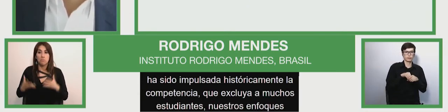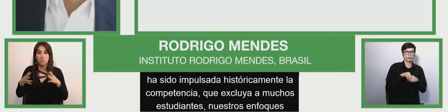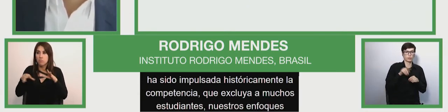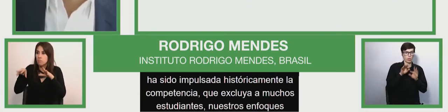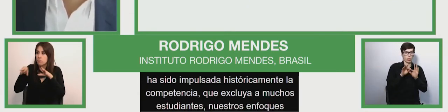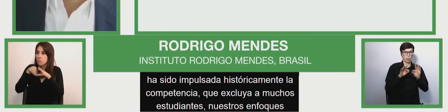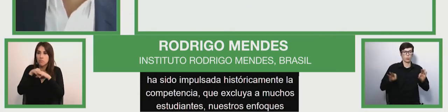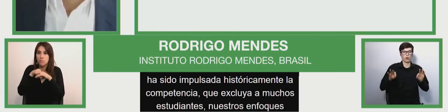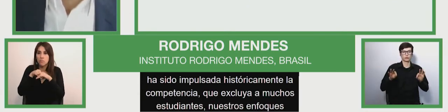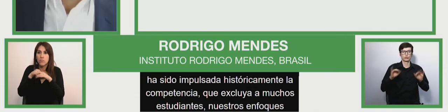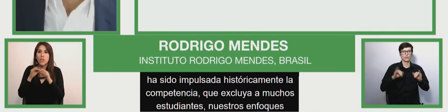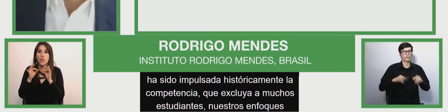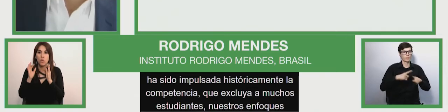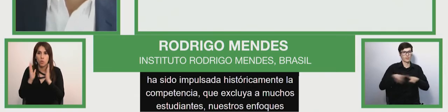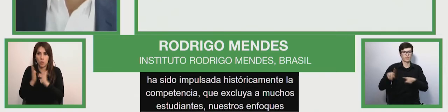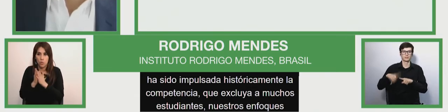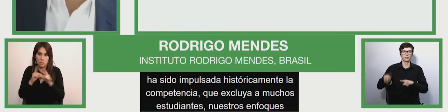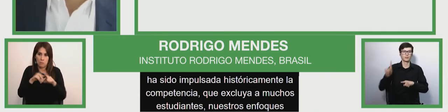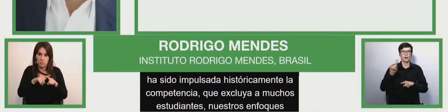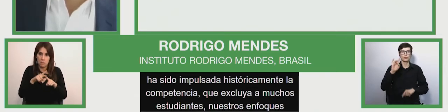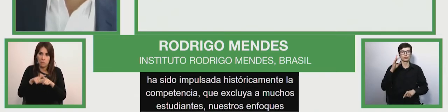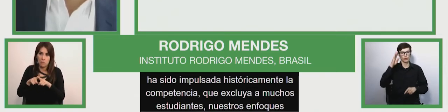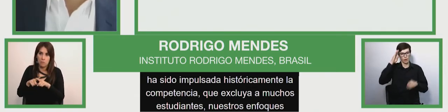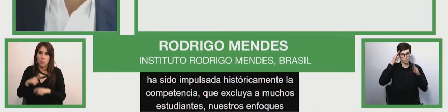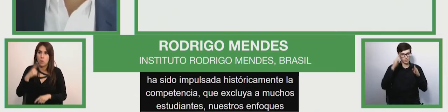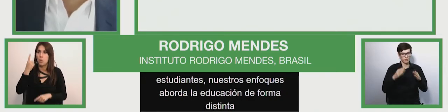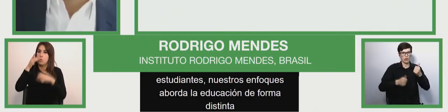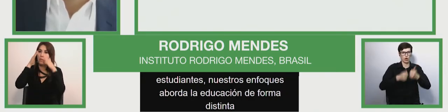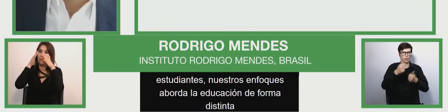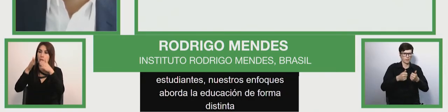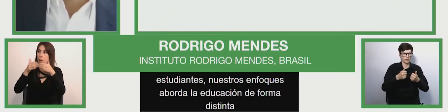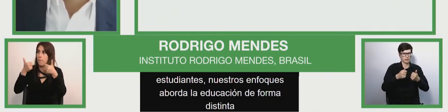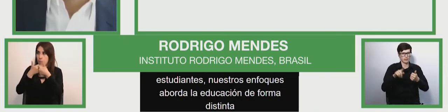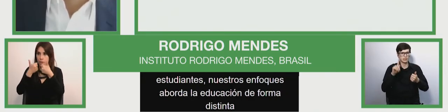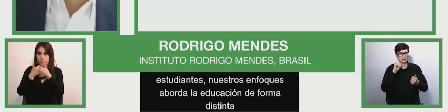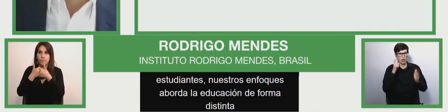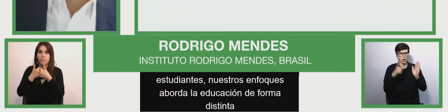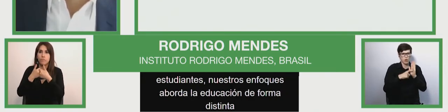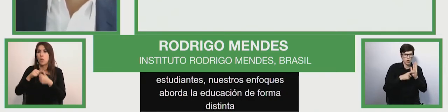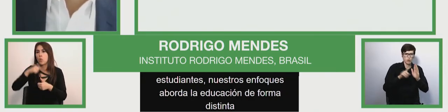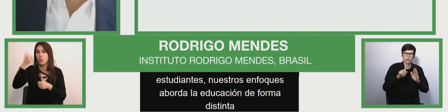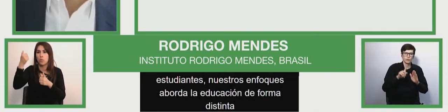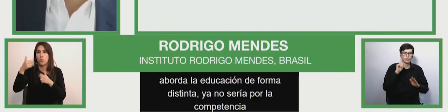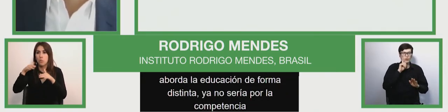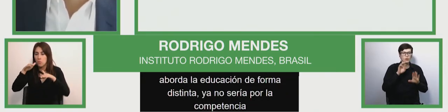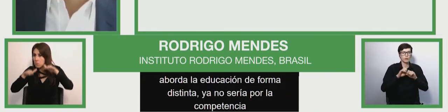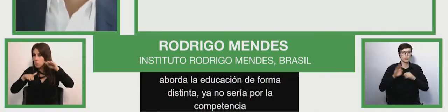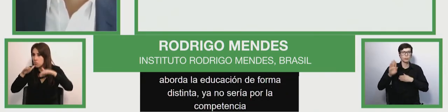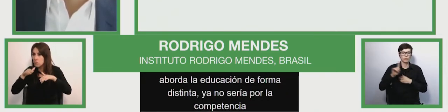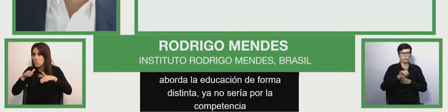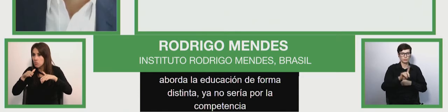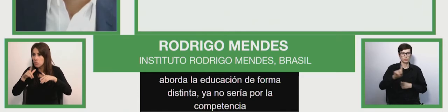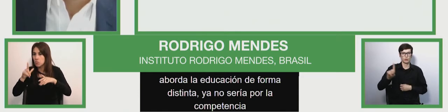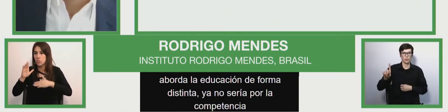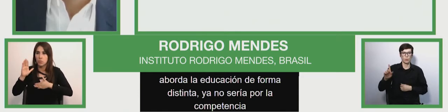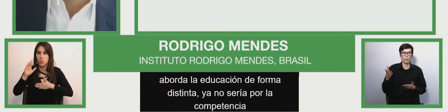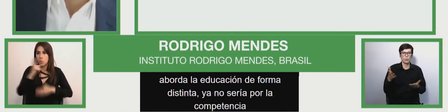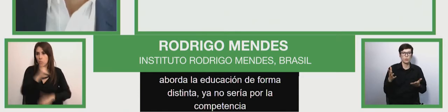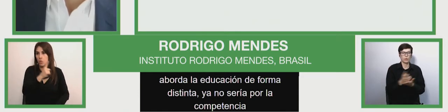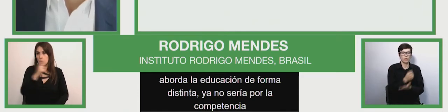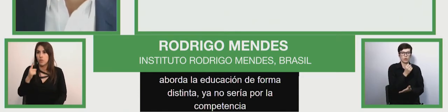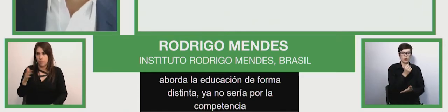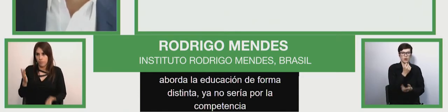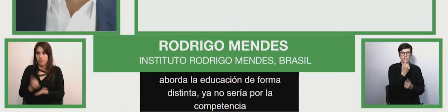forma distinta ya no se guía por la competencia sino por el compromiso para que permite que